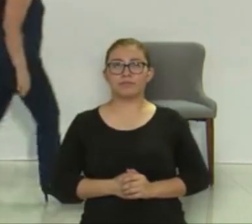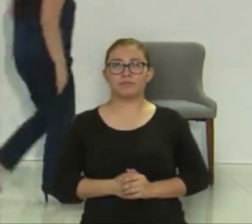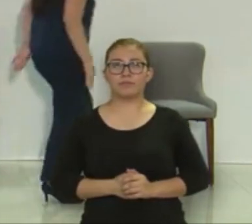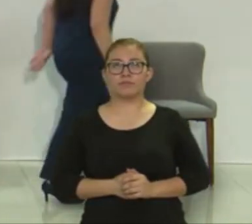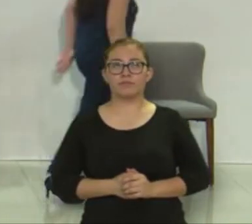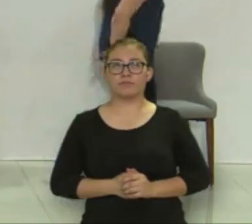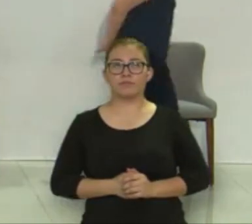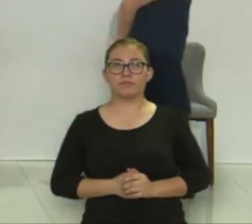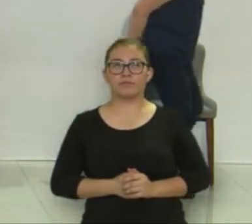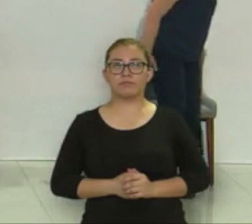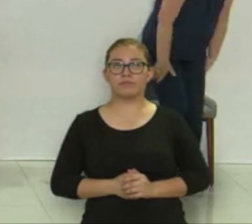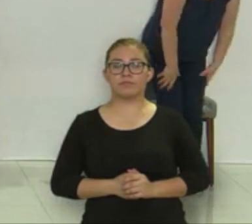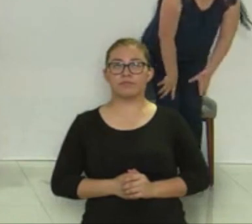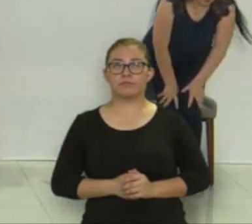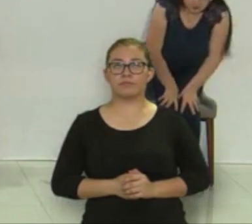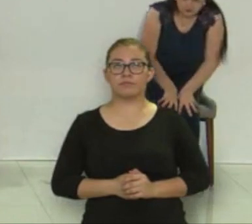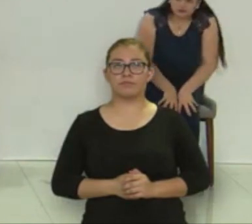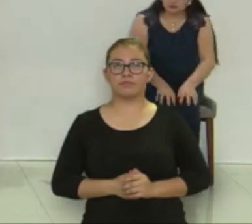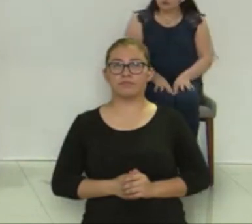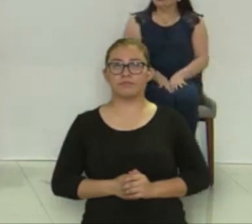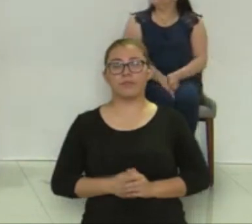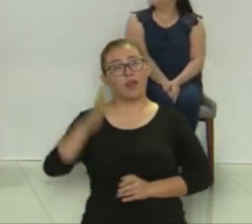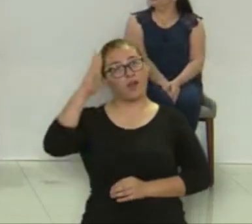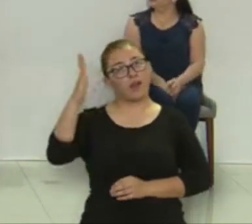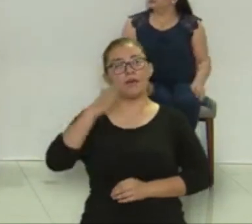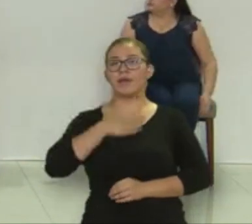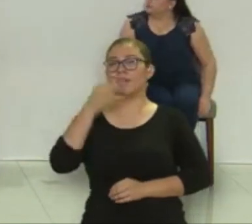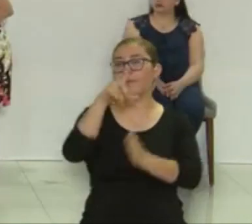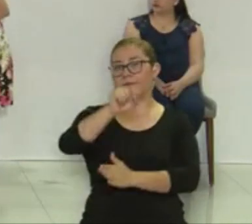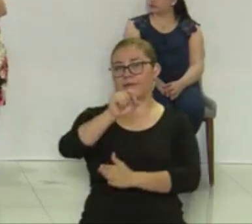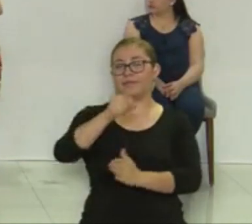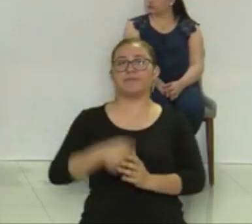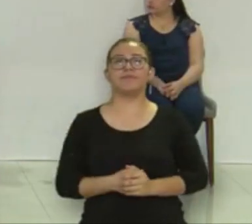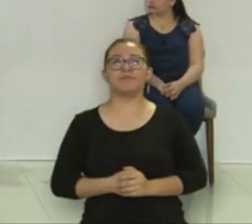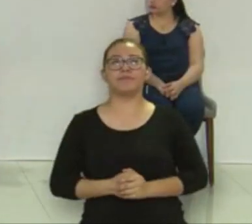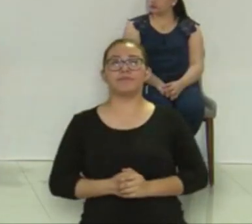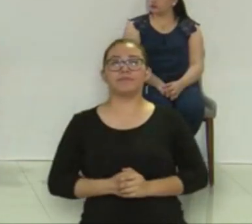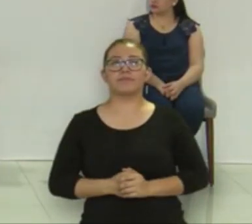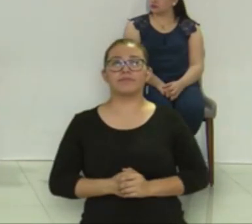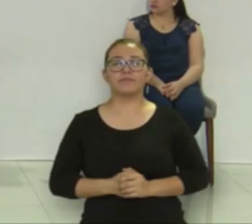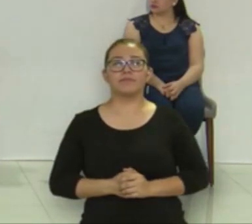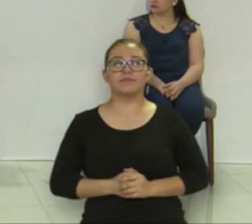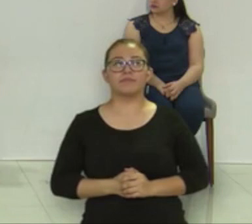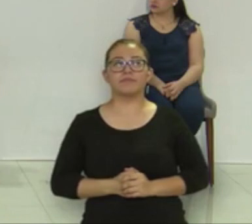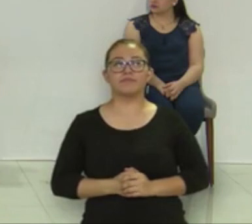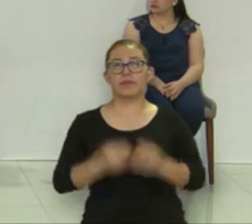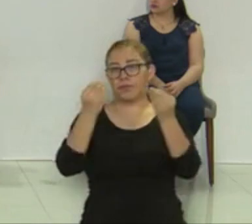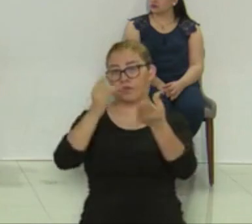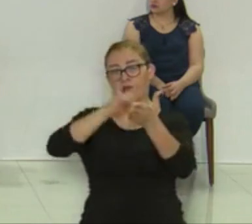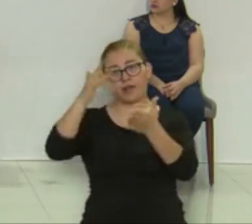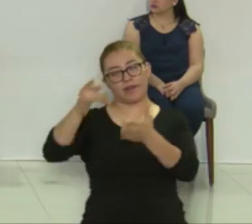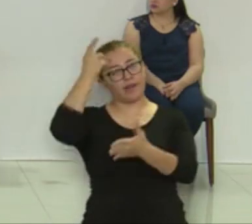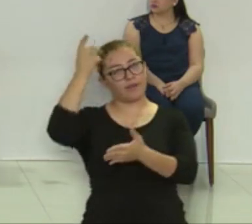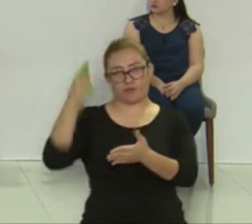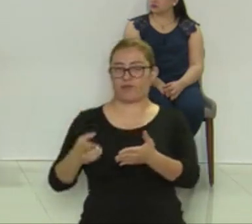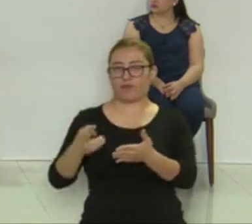y 1 por correo certificado el jurado estuvo conformado por la presidenta alicia villa gómez carvajal